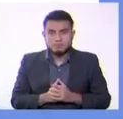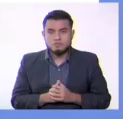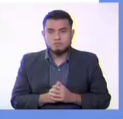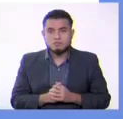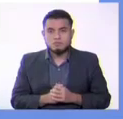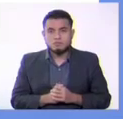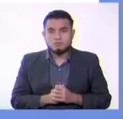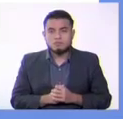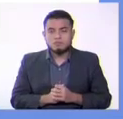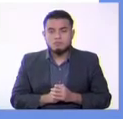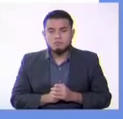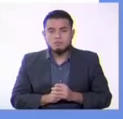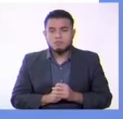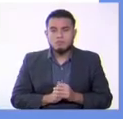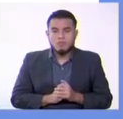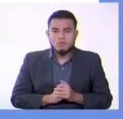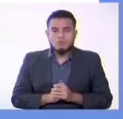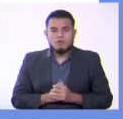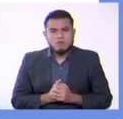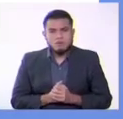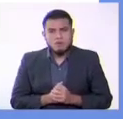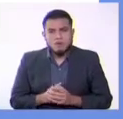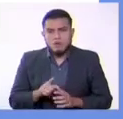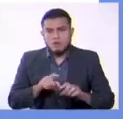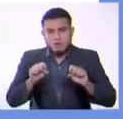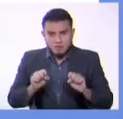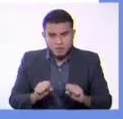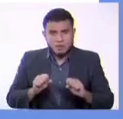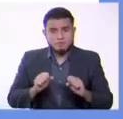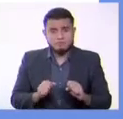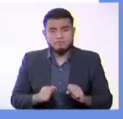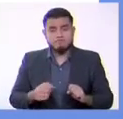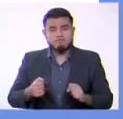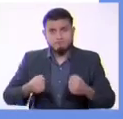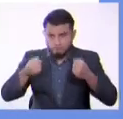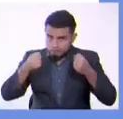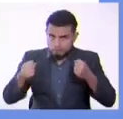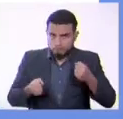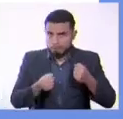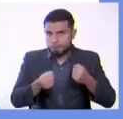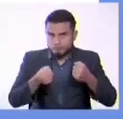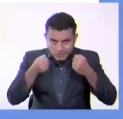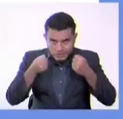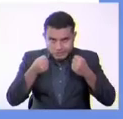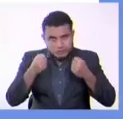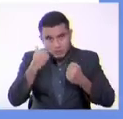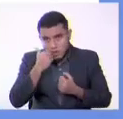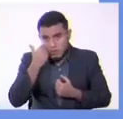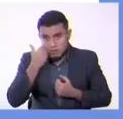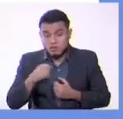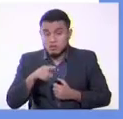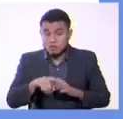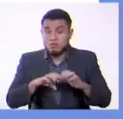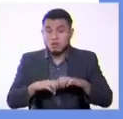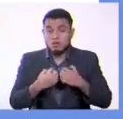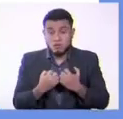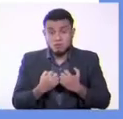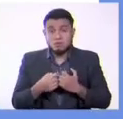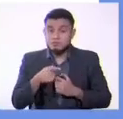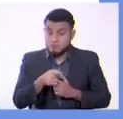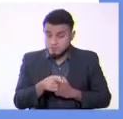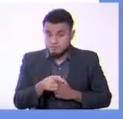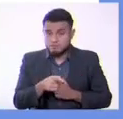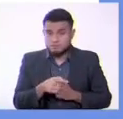Cuando pueden ellos cumplir la pena de internamiento, también esos equipos se encargan en